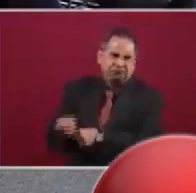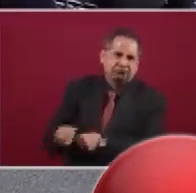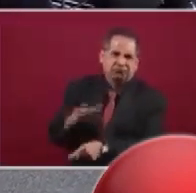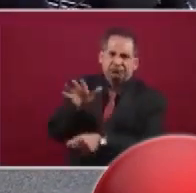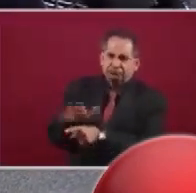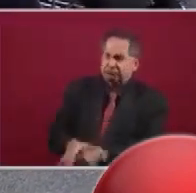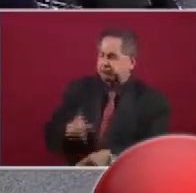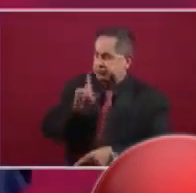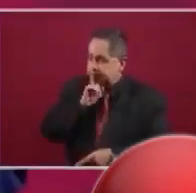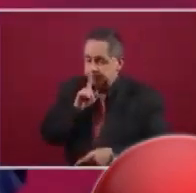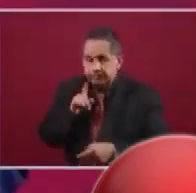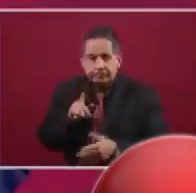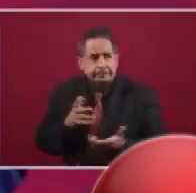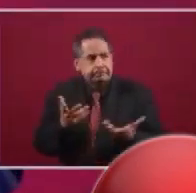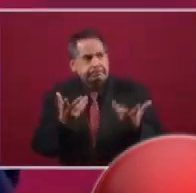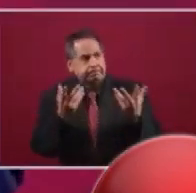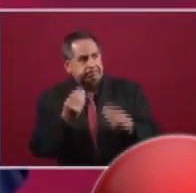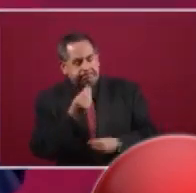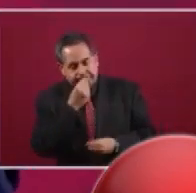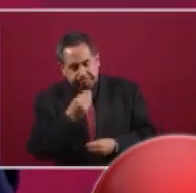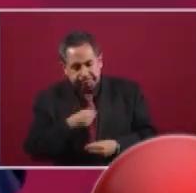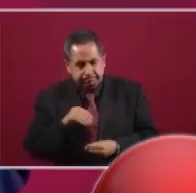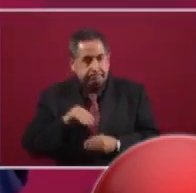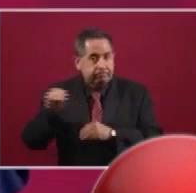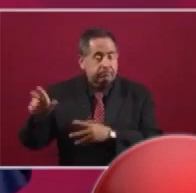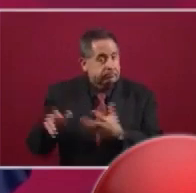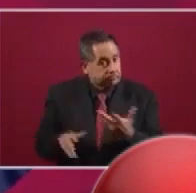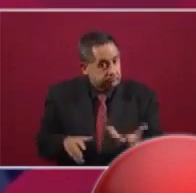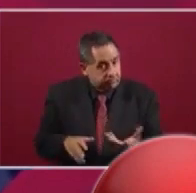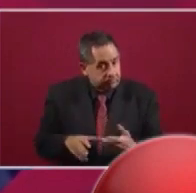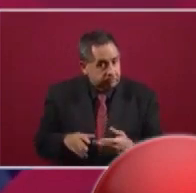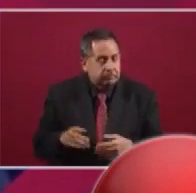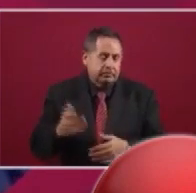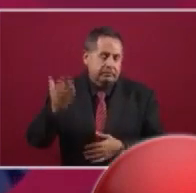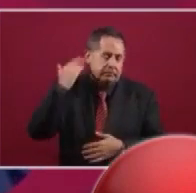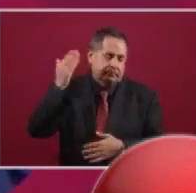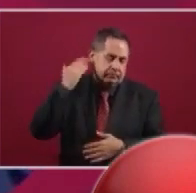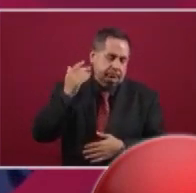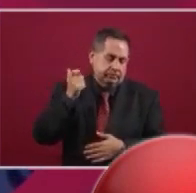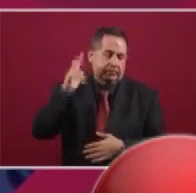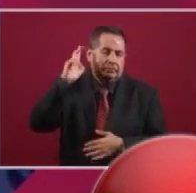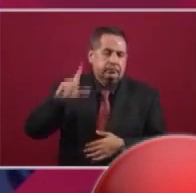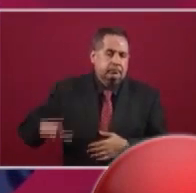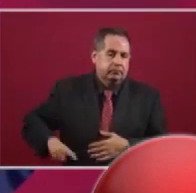de el régimen pasado,